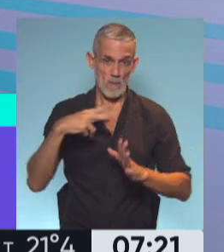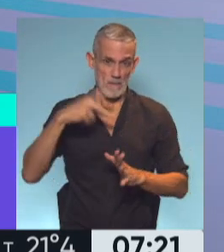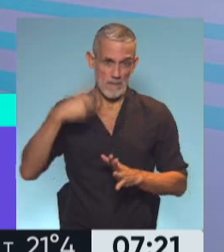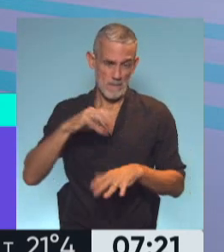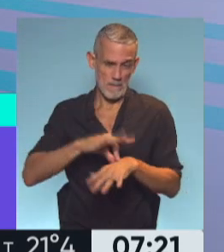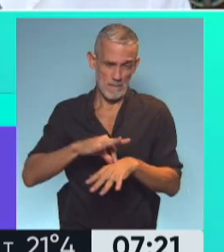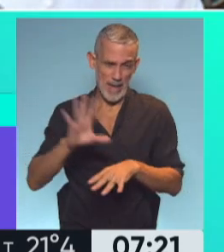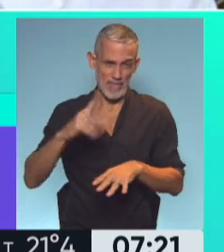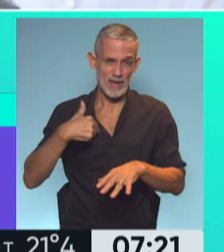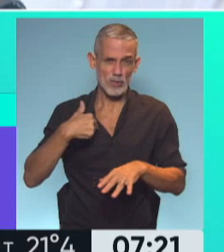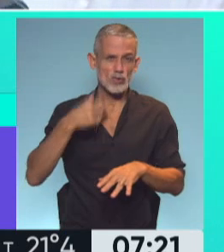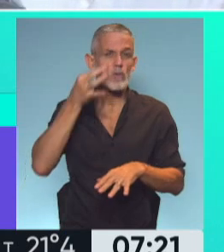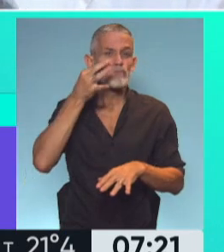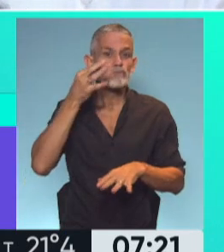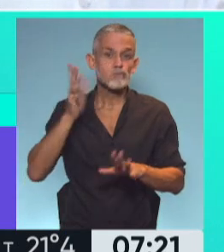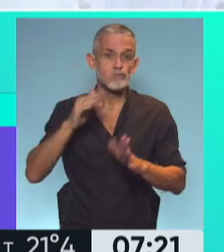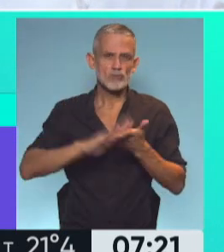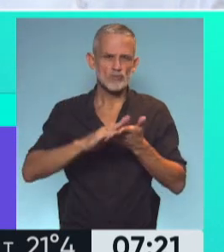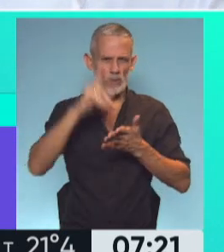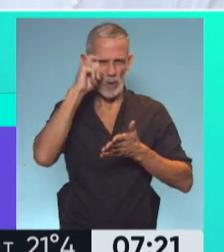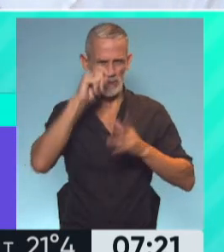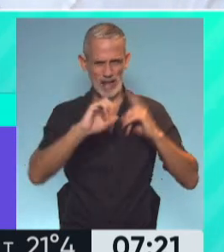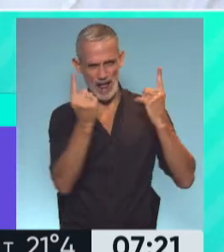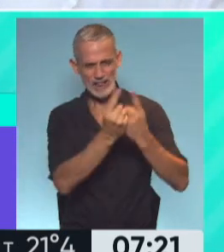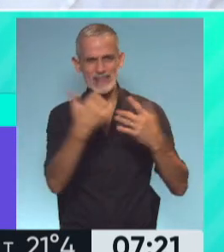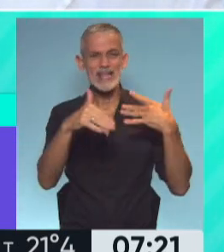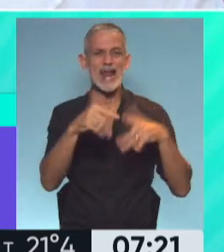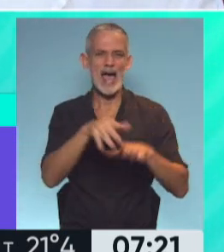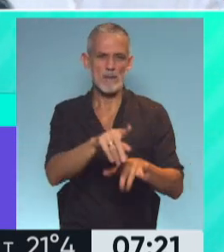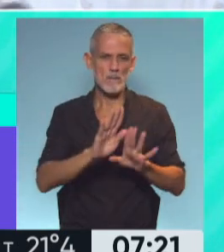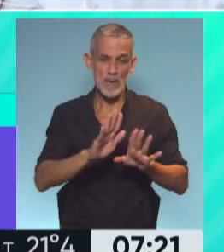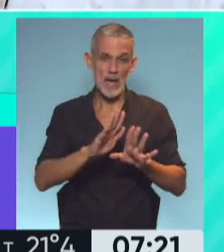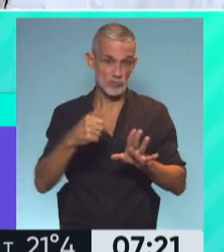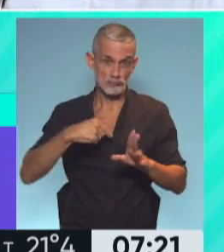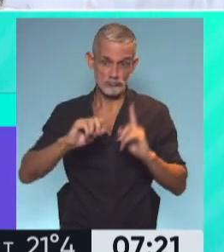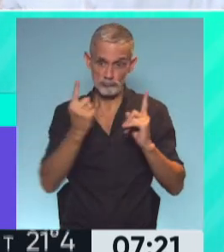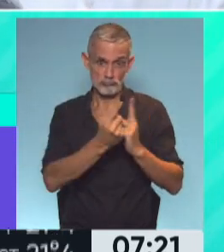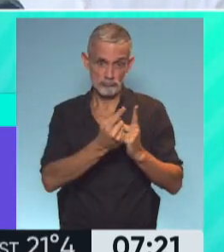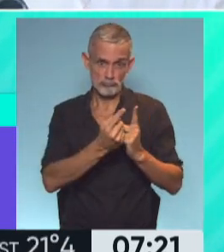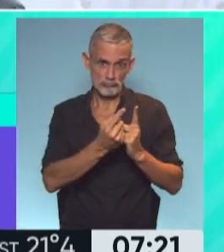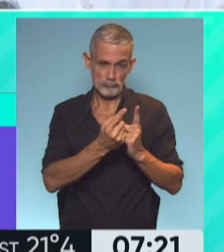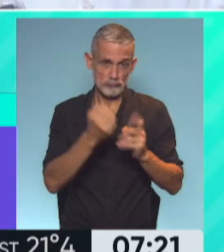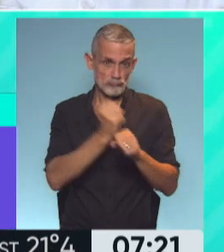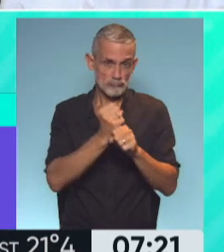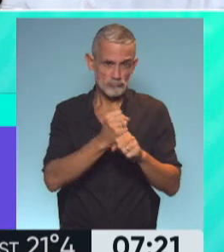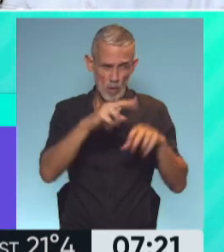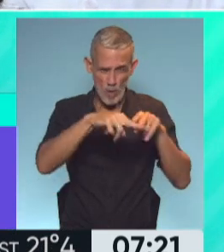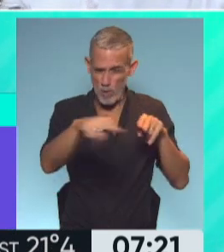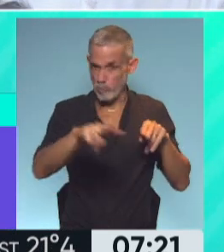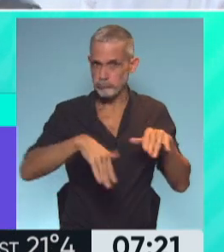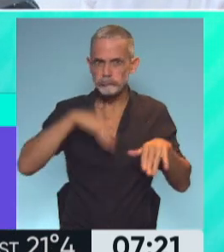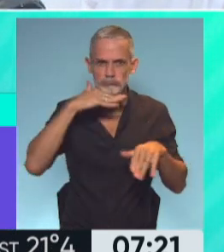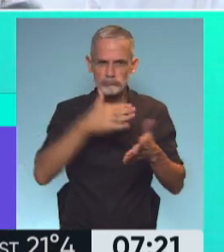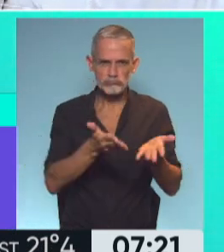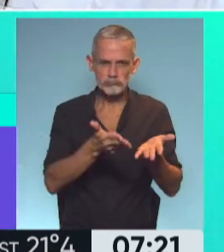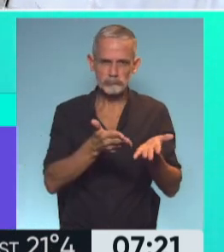Yo tengo una vivencia de la terapia intensiva. Yo tengo mi terapia intensiva llena de pacientes